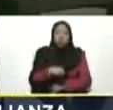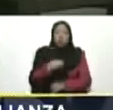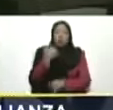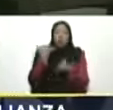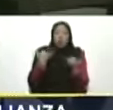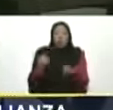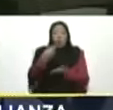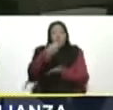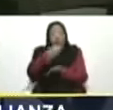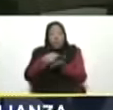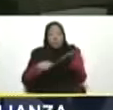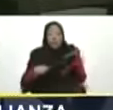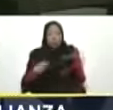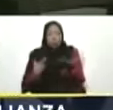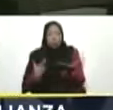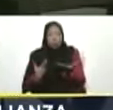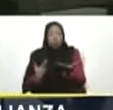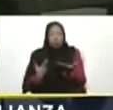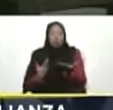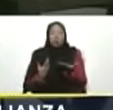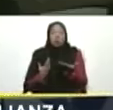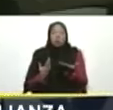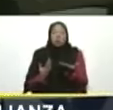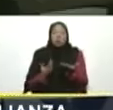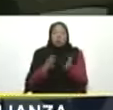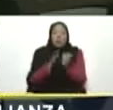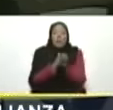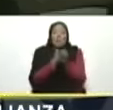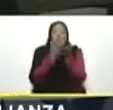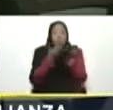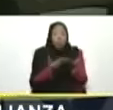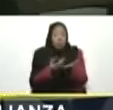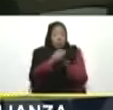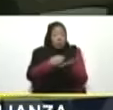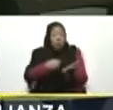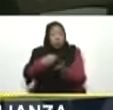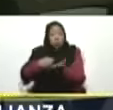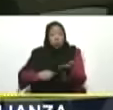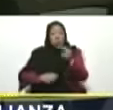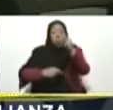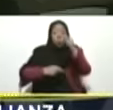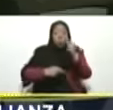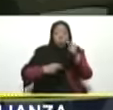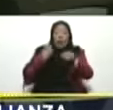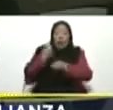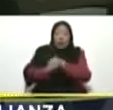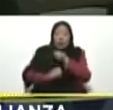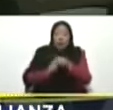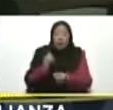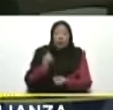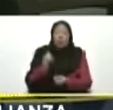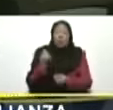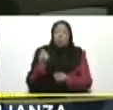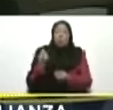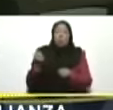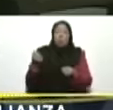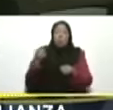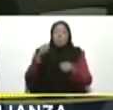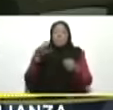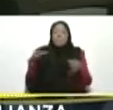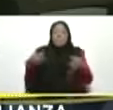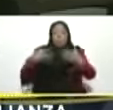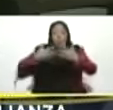Estamos firmando sendos documentos para la construcción de una gran